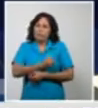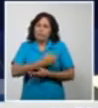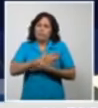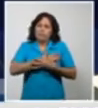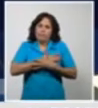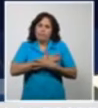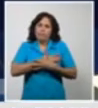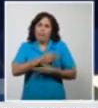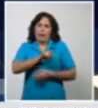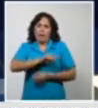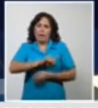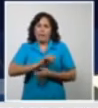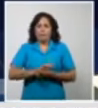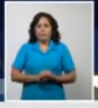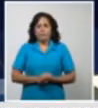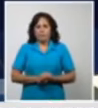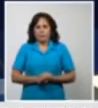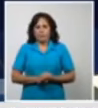día de ayer.